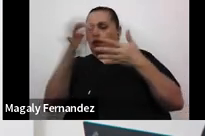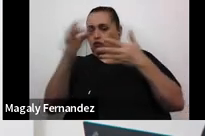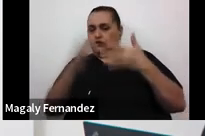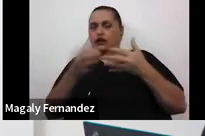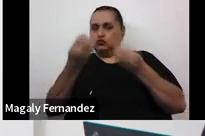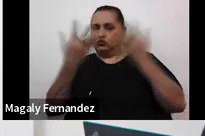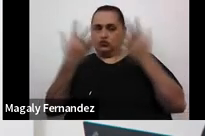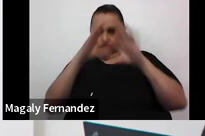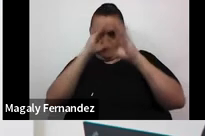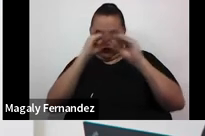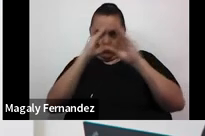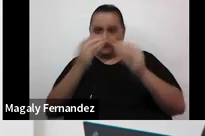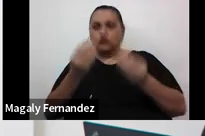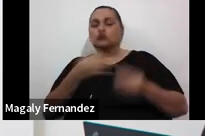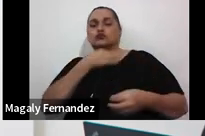información